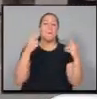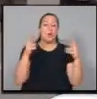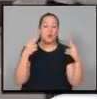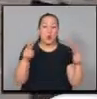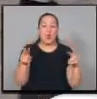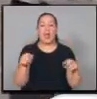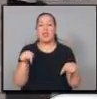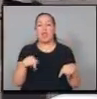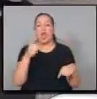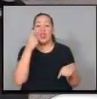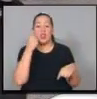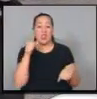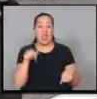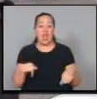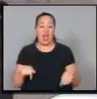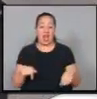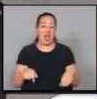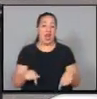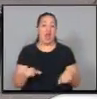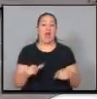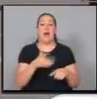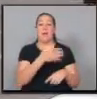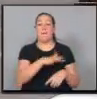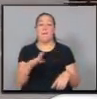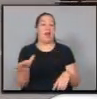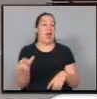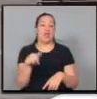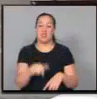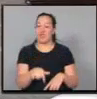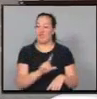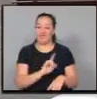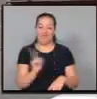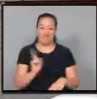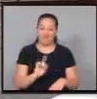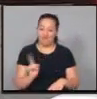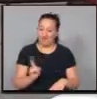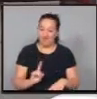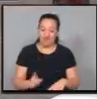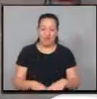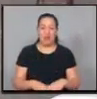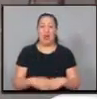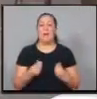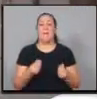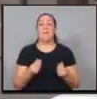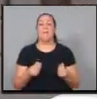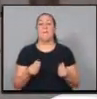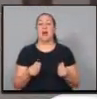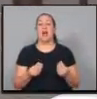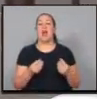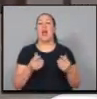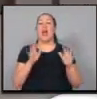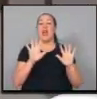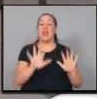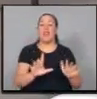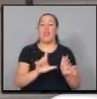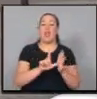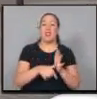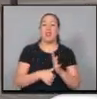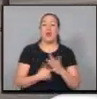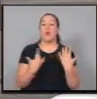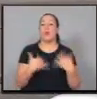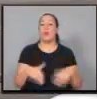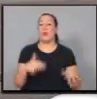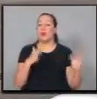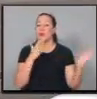días como estos, en donde decíamos la playa no da demasiado para poder permanecer mucho tiempo cuando hay mucho